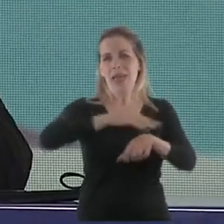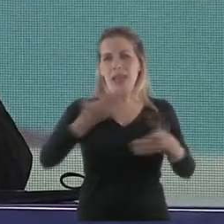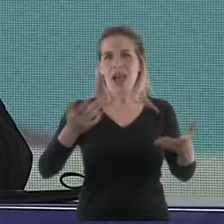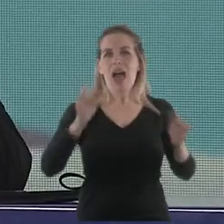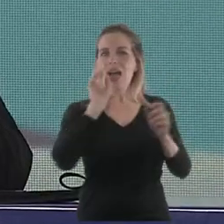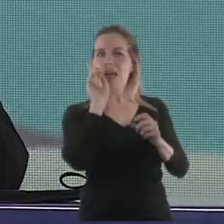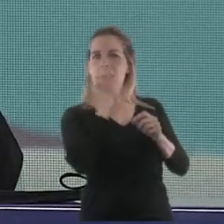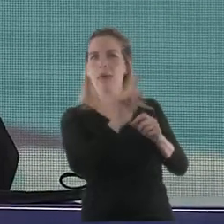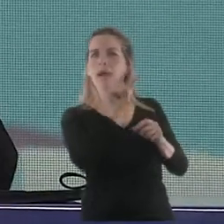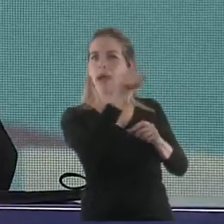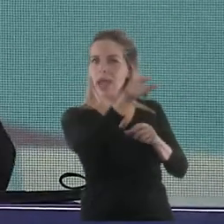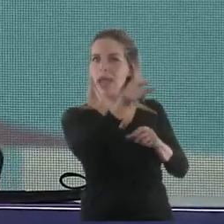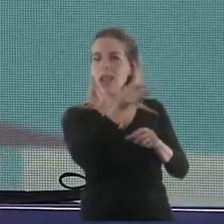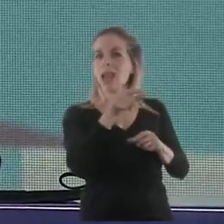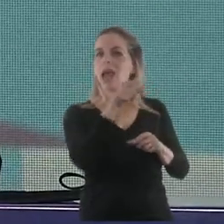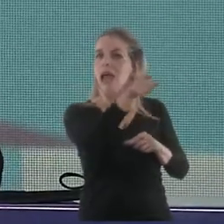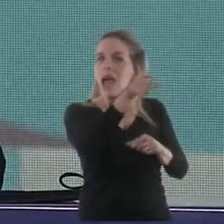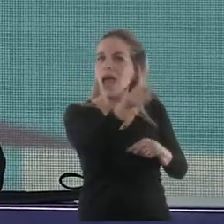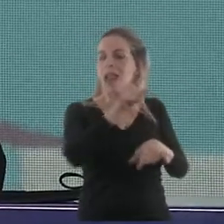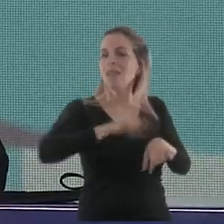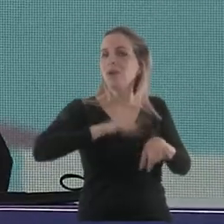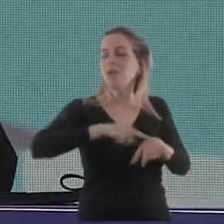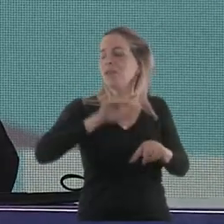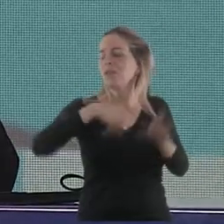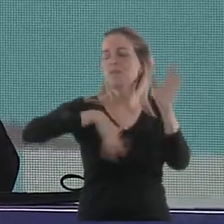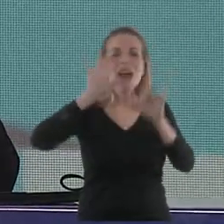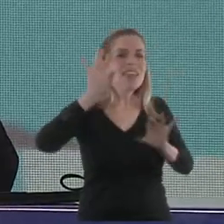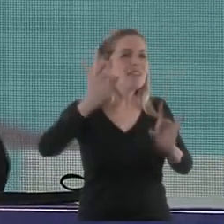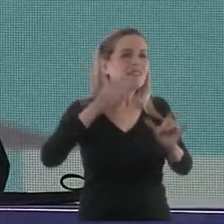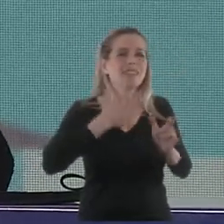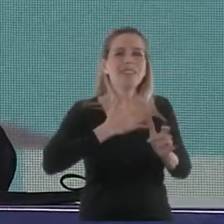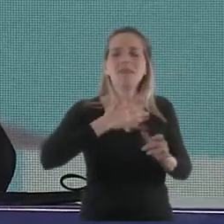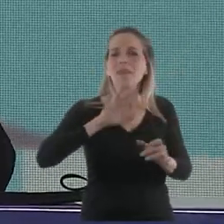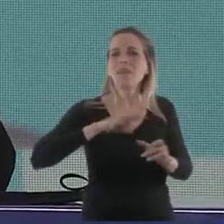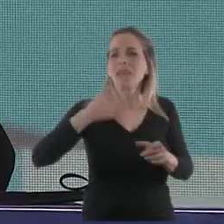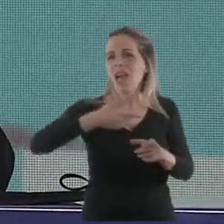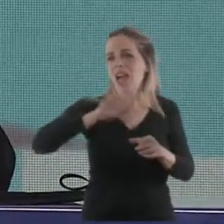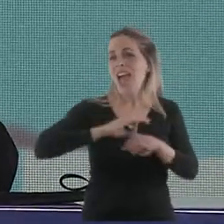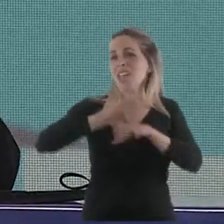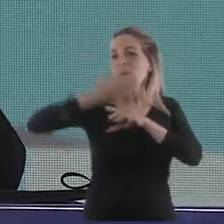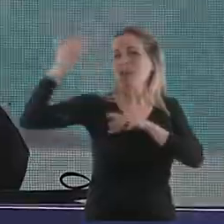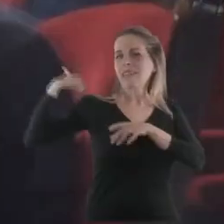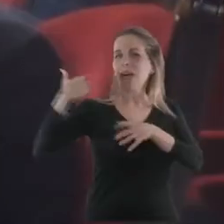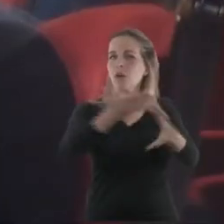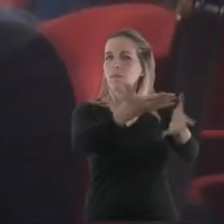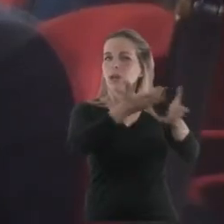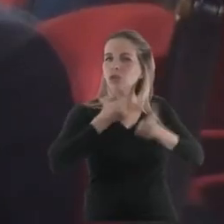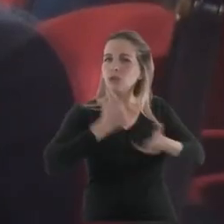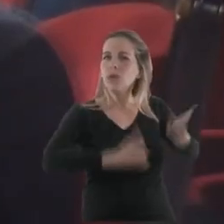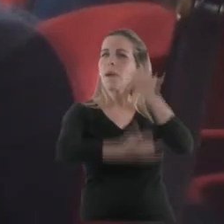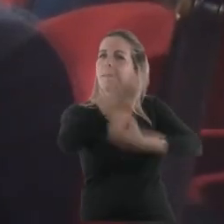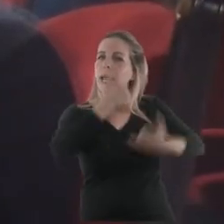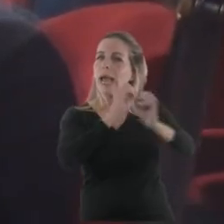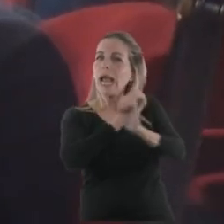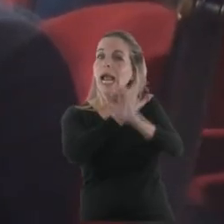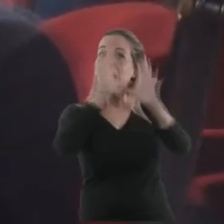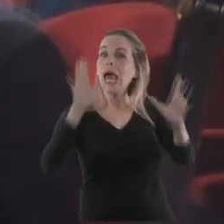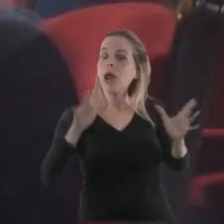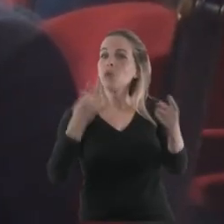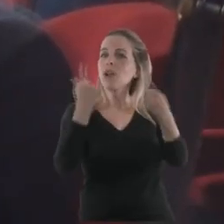que me ayudó en el momento más difícil de mi vida, ayudándome a entender lo que no entendía.